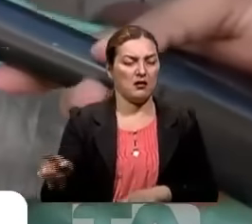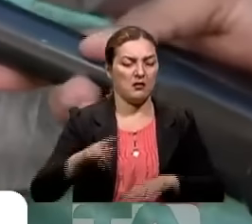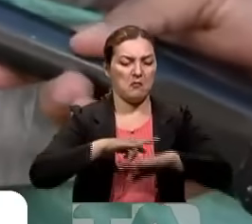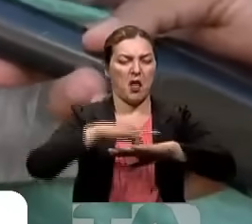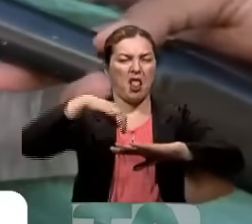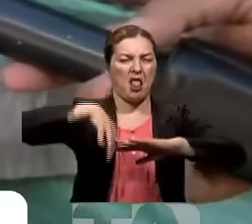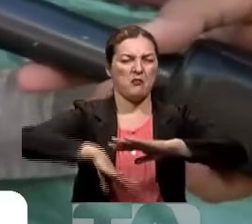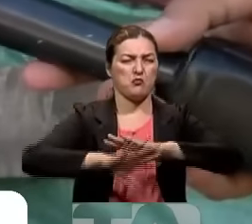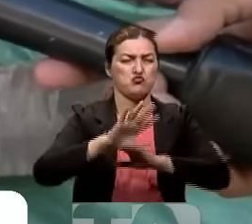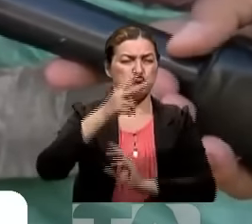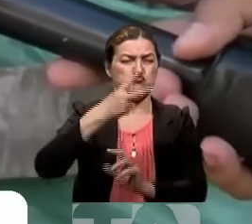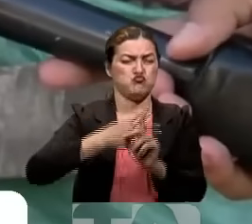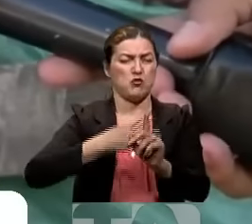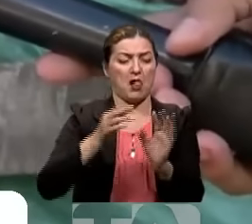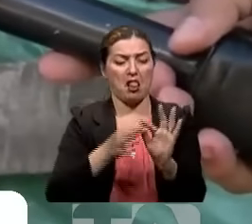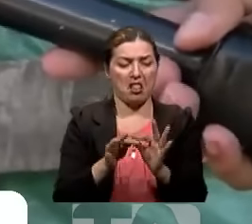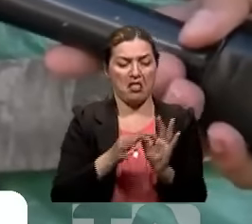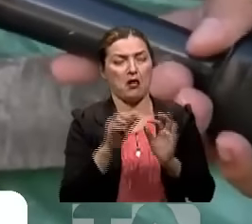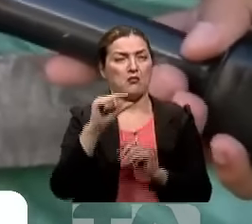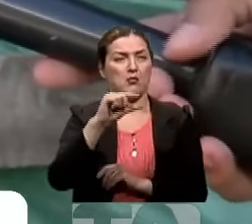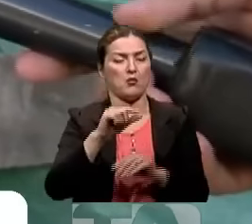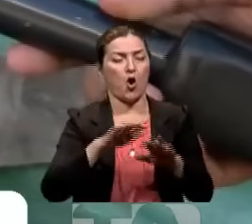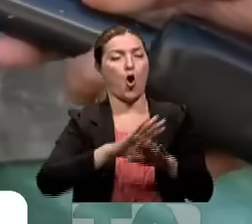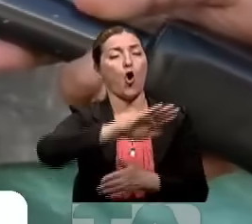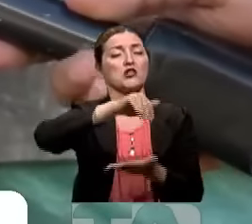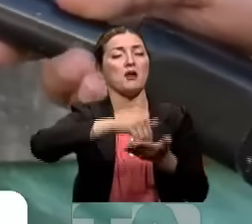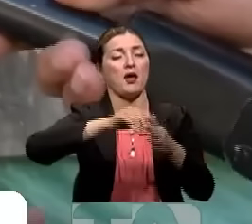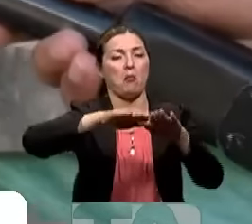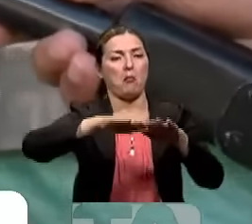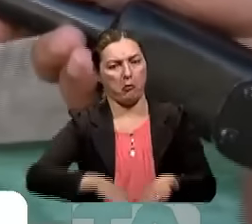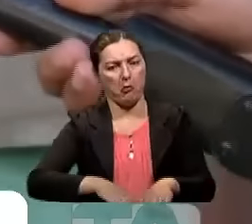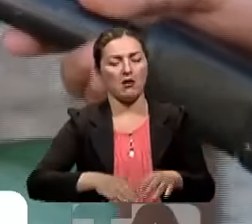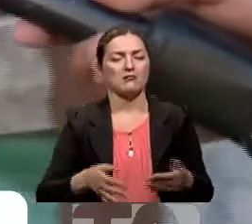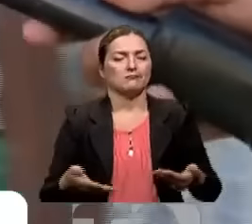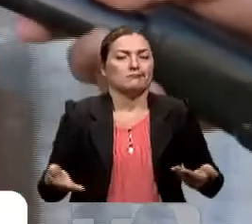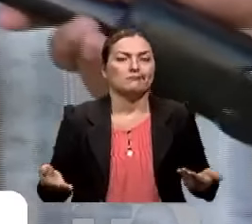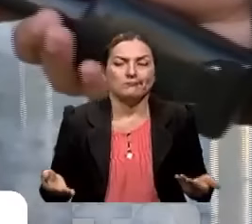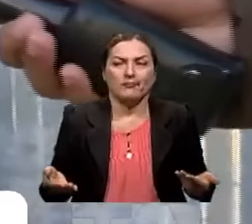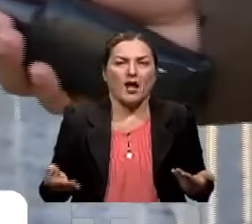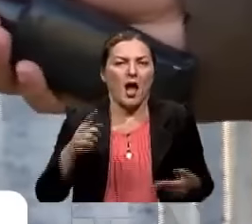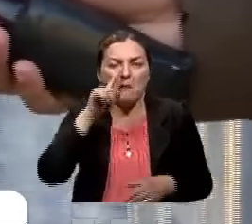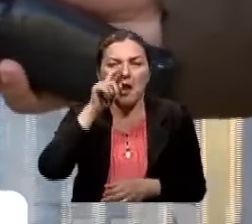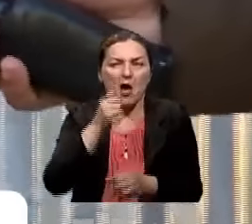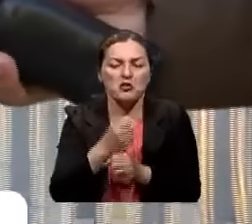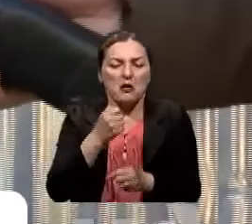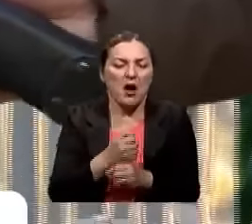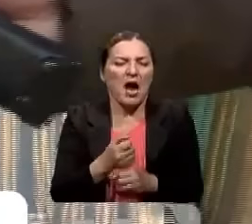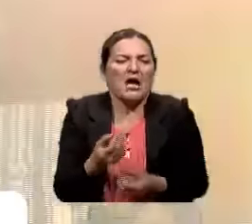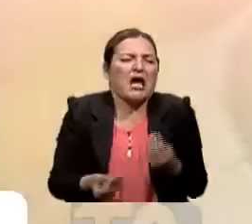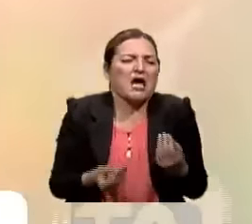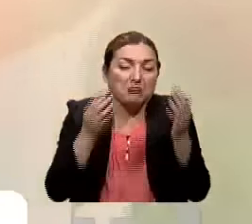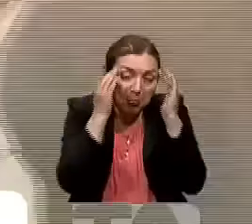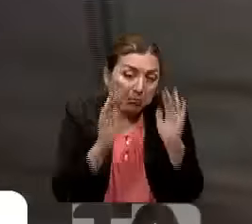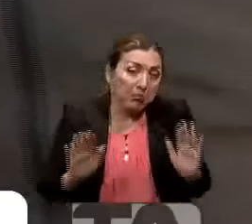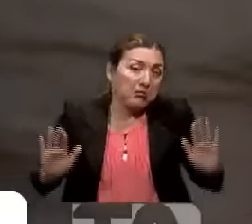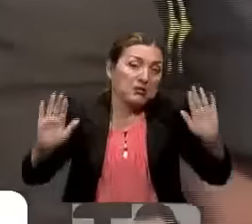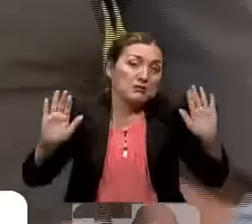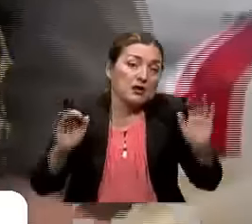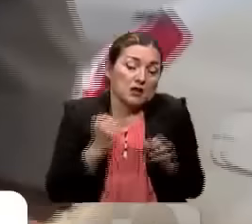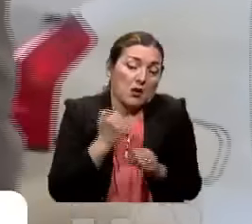que hace unos dos meses por ahí medio arreglaron, ya se está hundiendo también. Entonces no sé qué vienen a hacer, trabajaron 3 horas